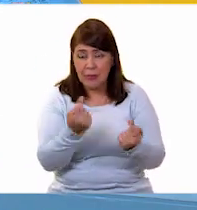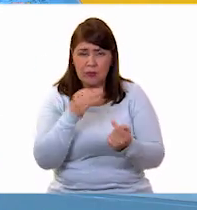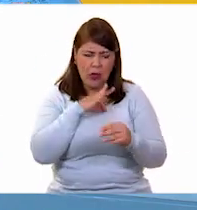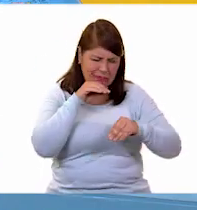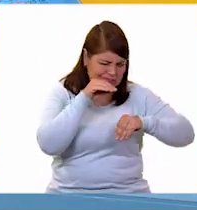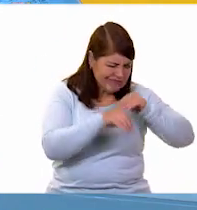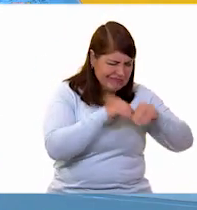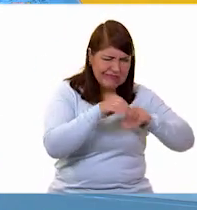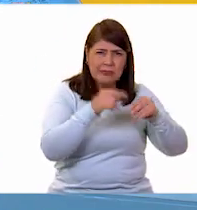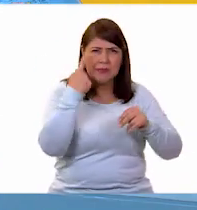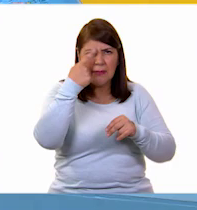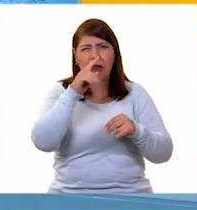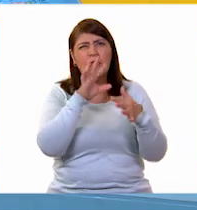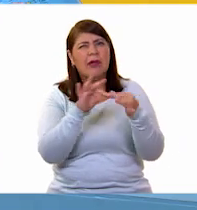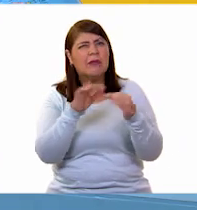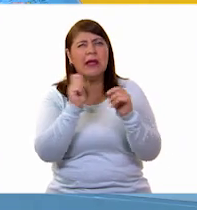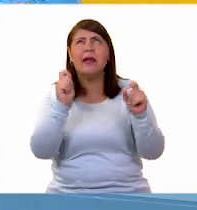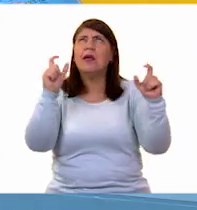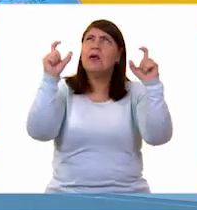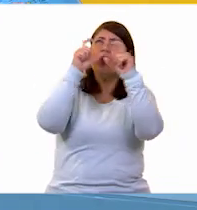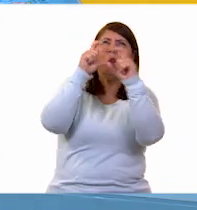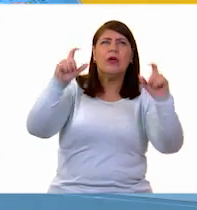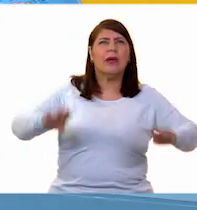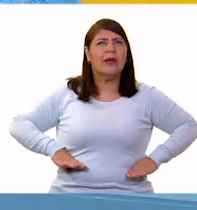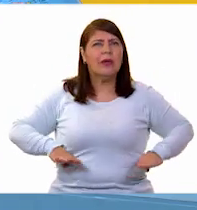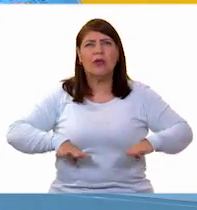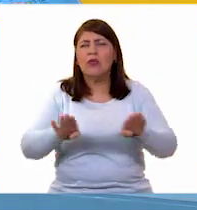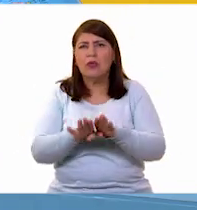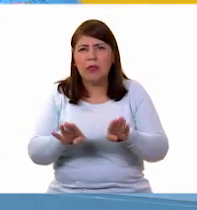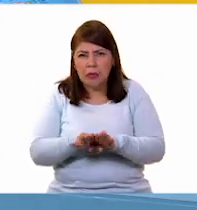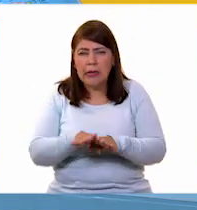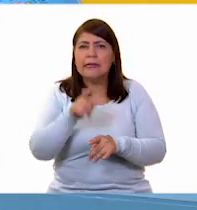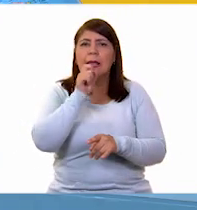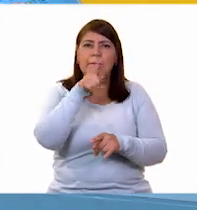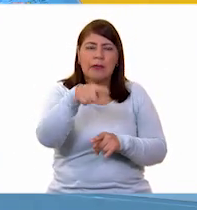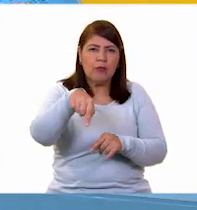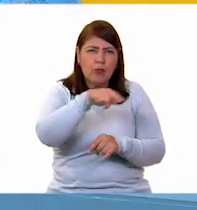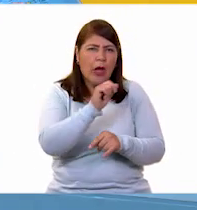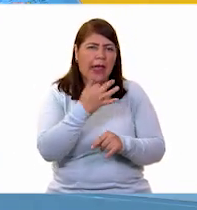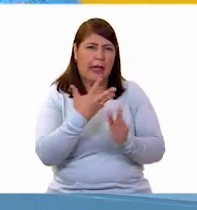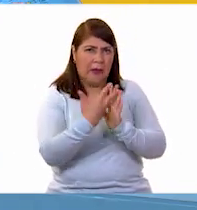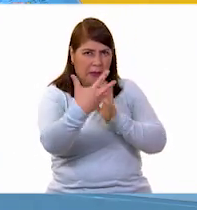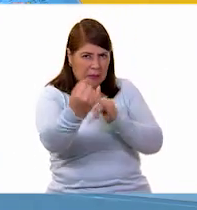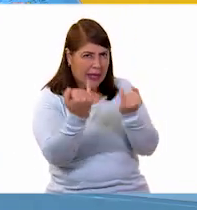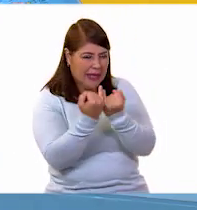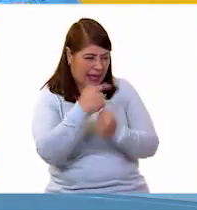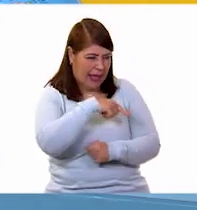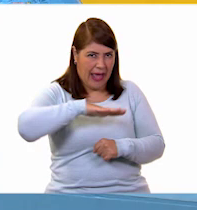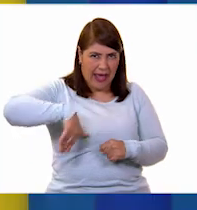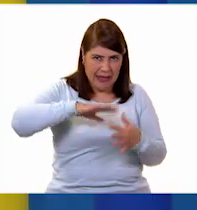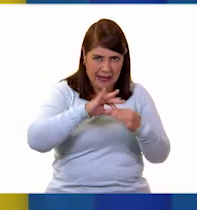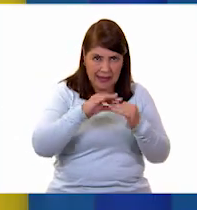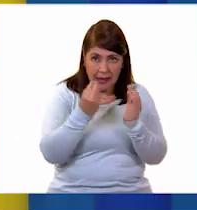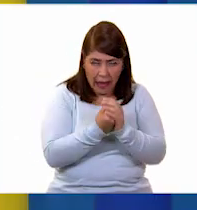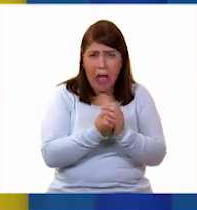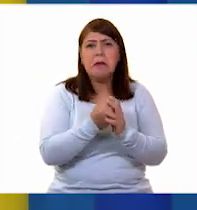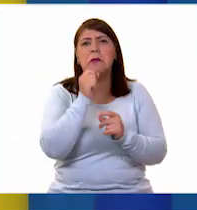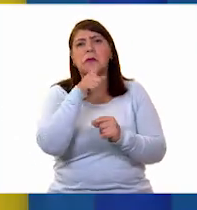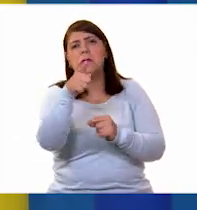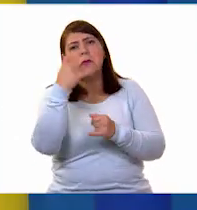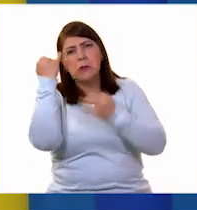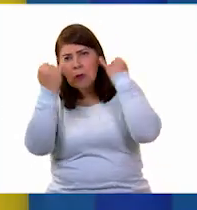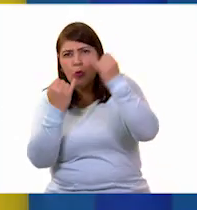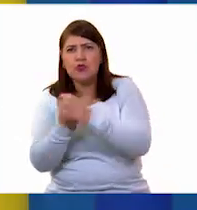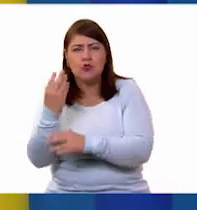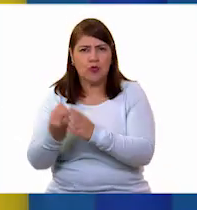algún modelo para explicar el fenómeno de los eclipses. Y también pueden desarrollar los que hemos trabajado aquí también en esta clase. Excelente